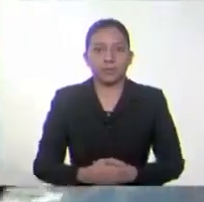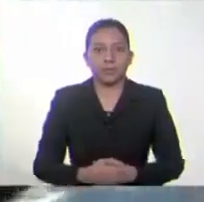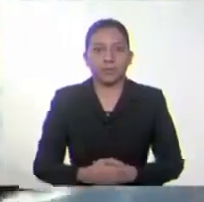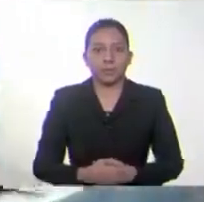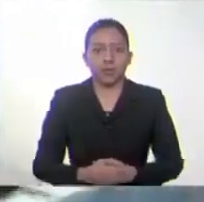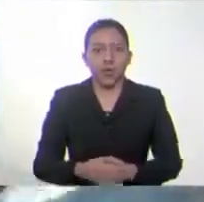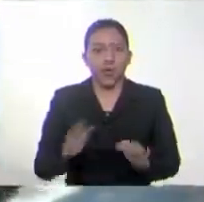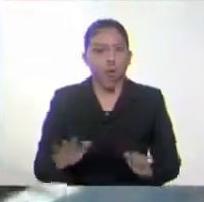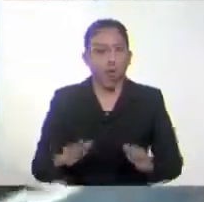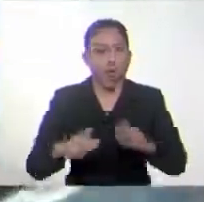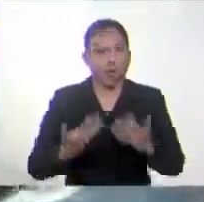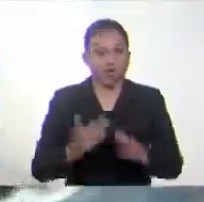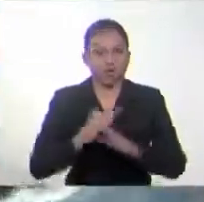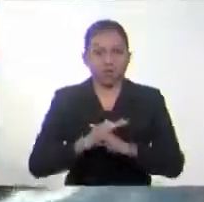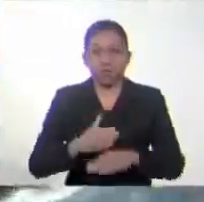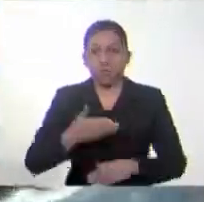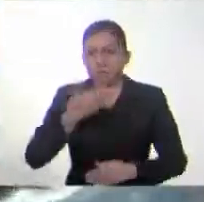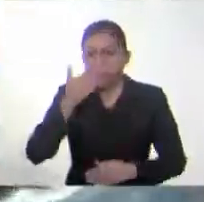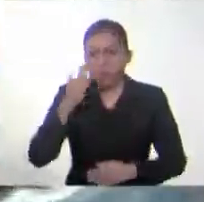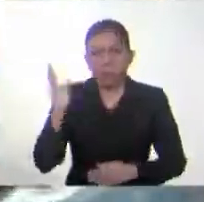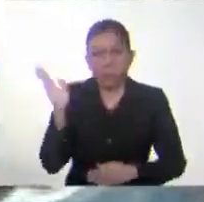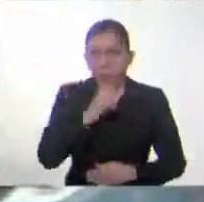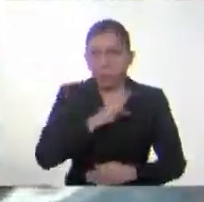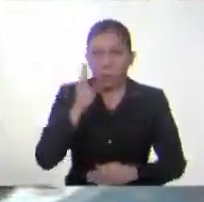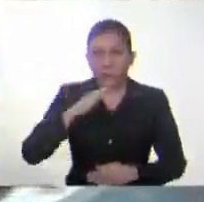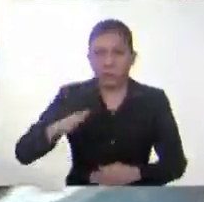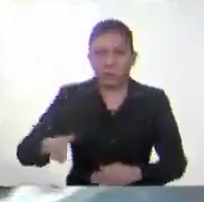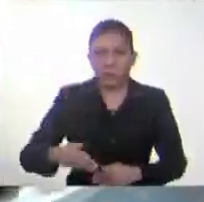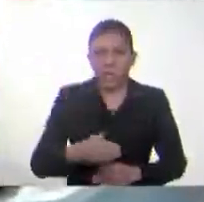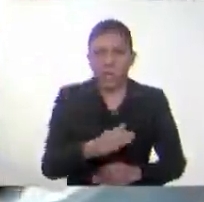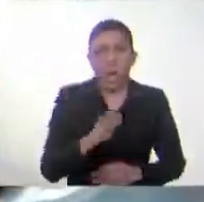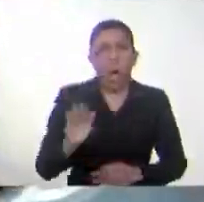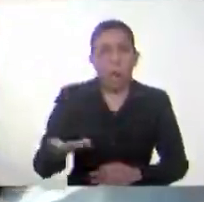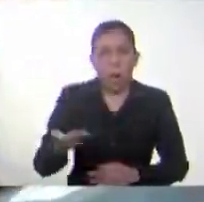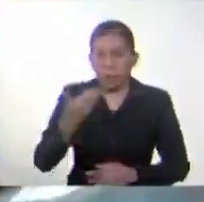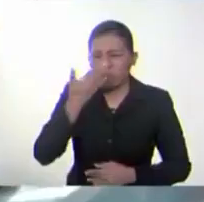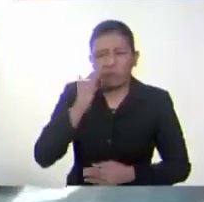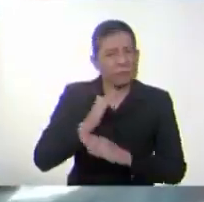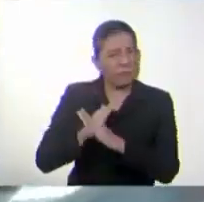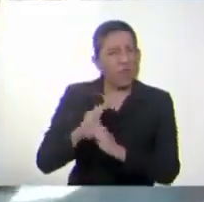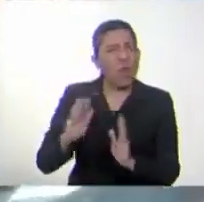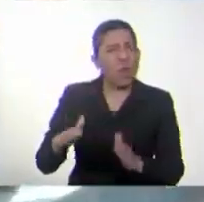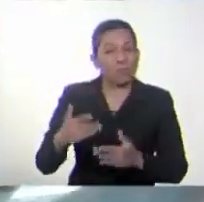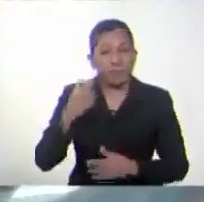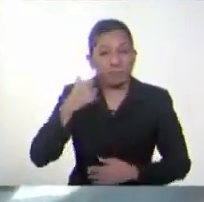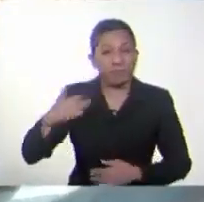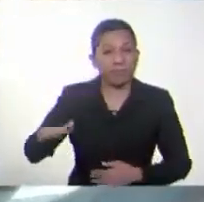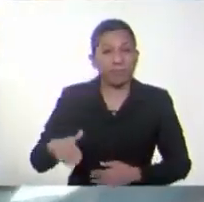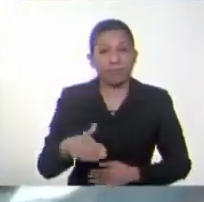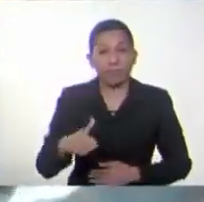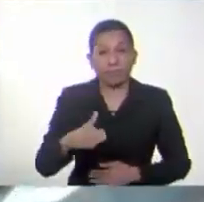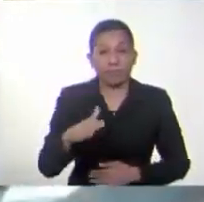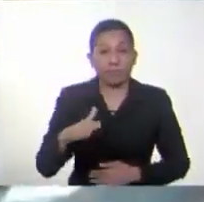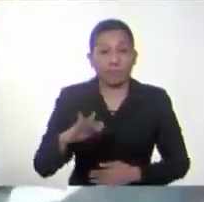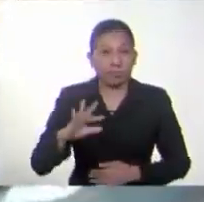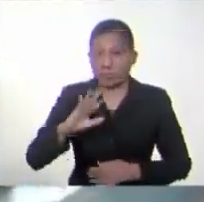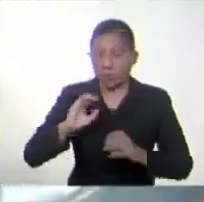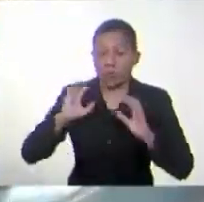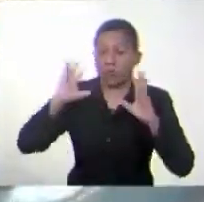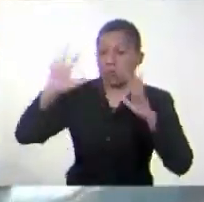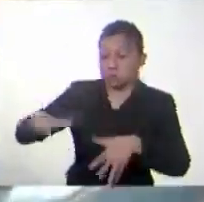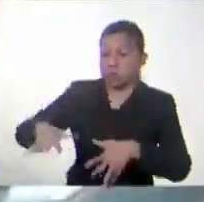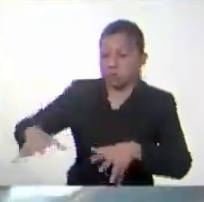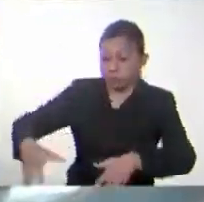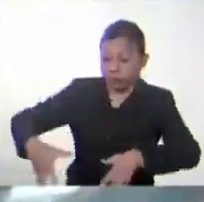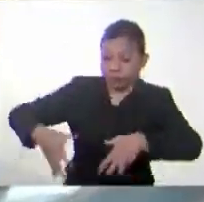¿Cómo evitar el olor del pescado? Cuando el pescado es totalmente fresco, pocas horas después de sacarlo del